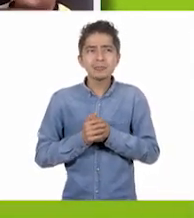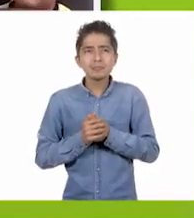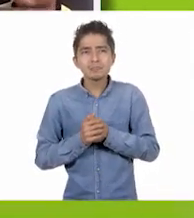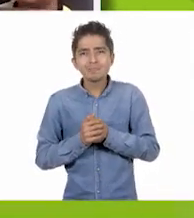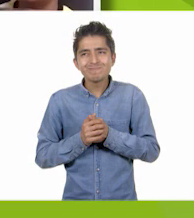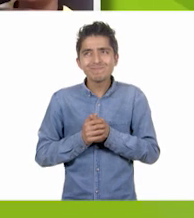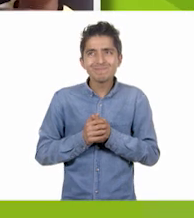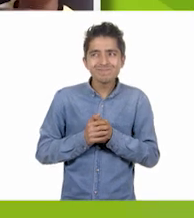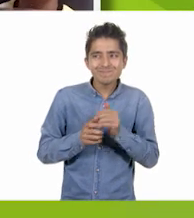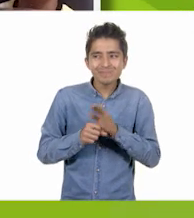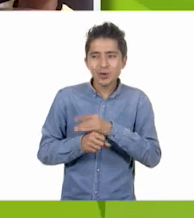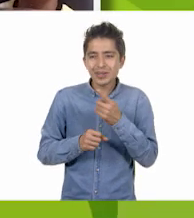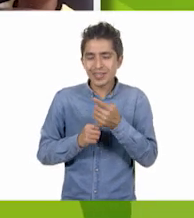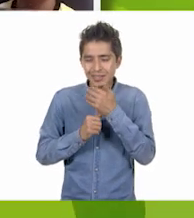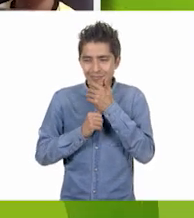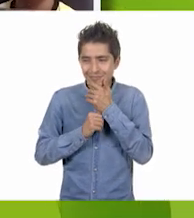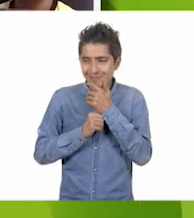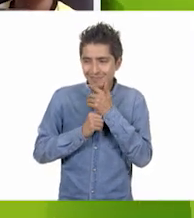Porque...